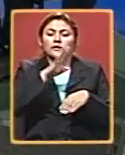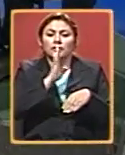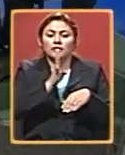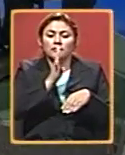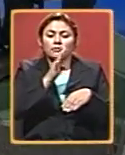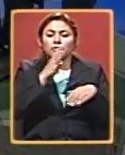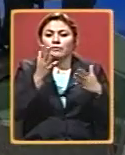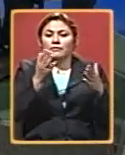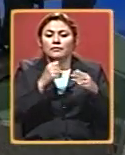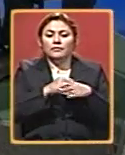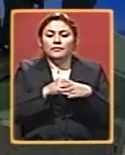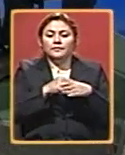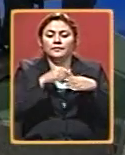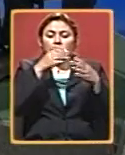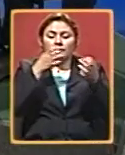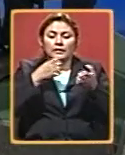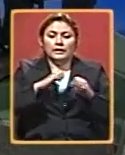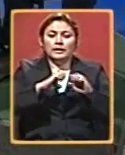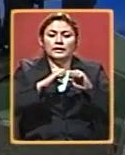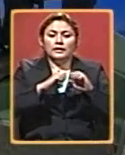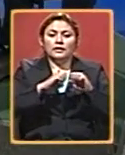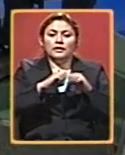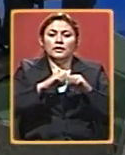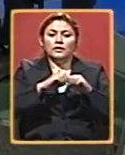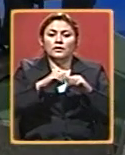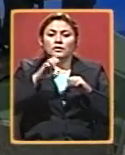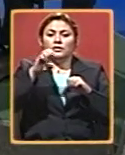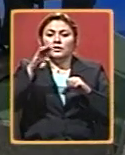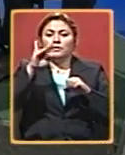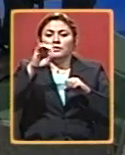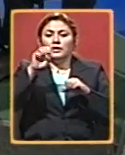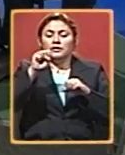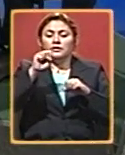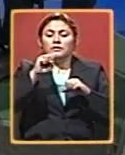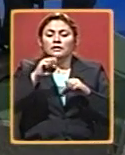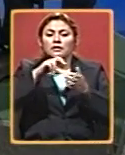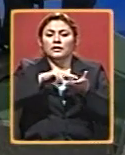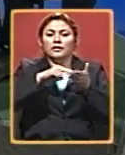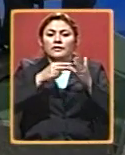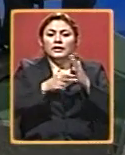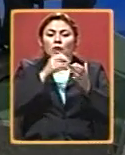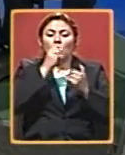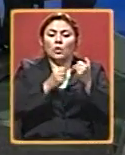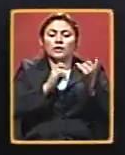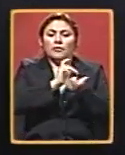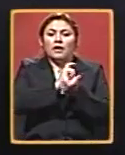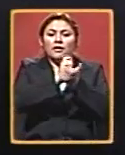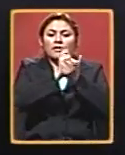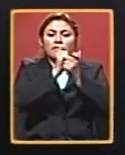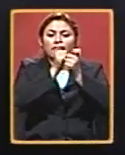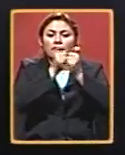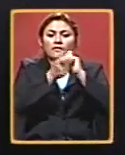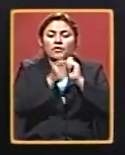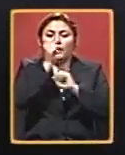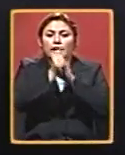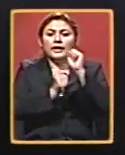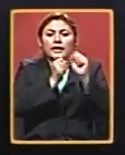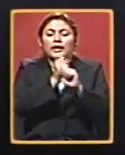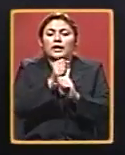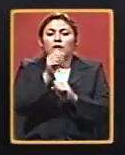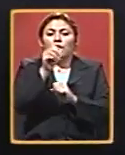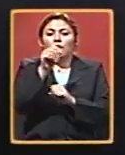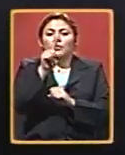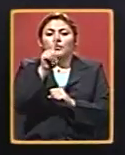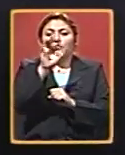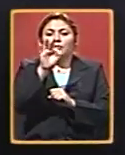de que la estrategia de los EBAIS fue definida con la última reforma sanitaria de los 90